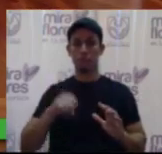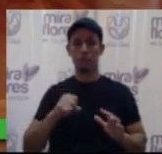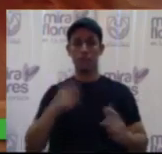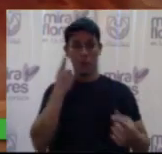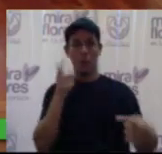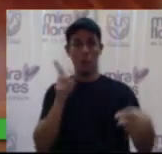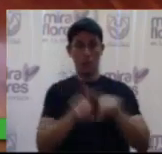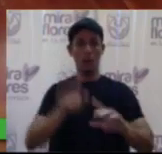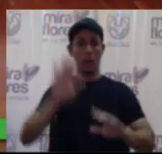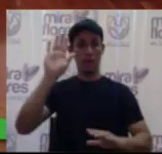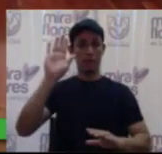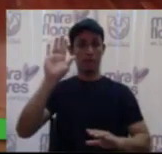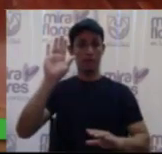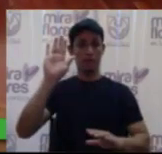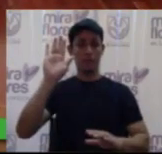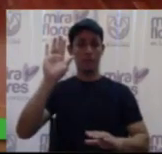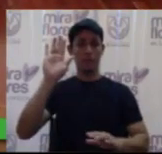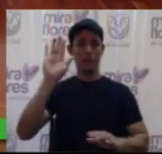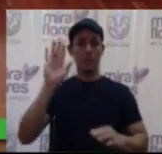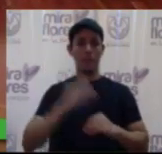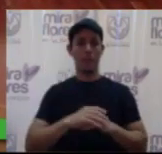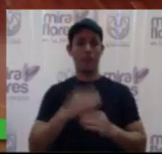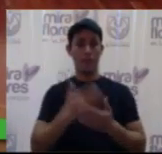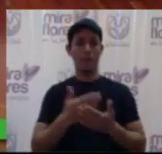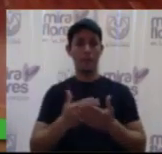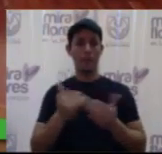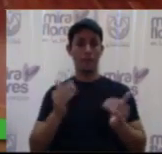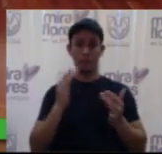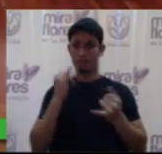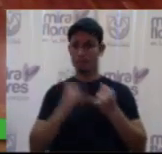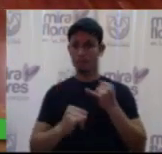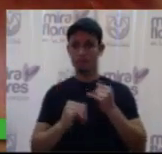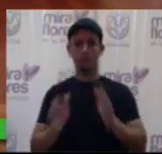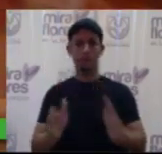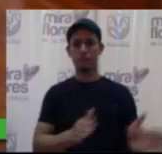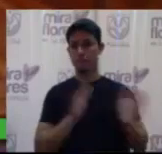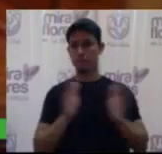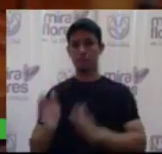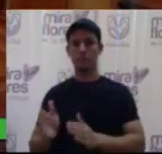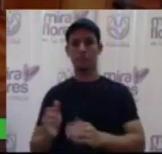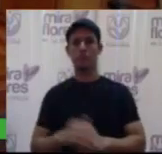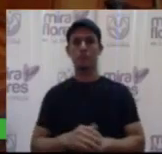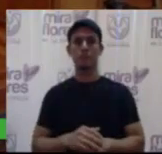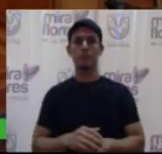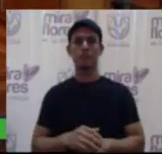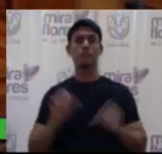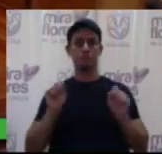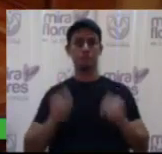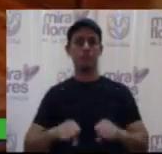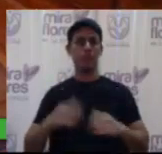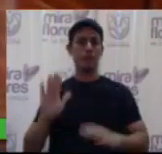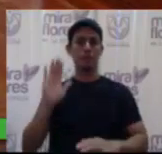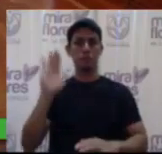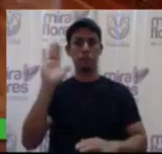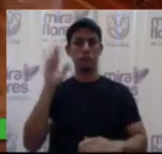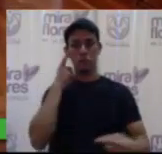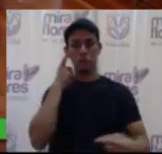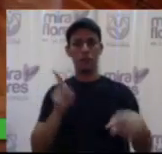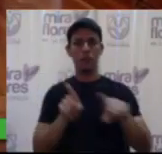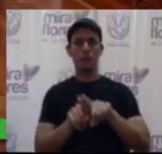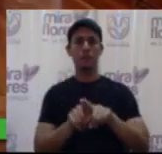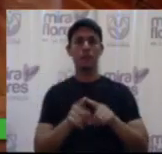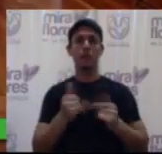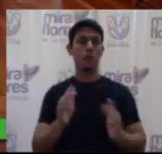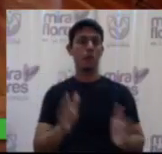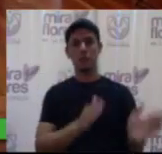favor de aprobar este acuerdo de consejo, si lo han expresado en señal de conformidad. Se aprueba por unanimidad de votos. Muchas gracias. Vamos al siguiente